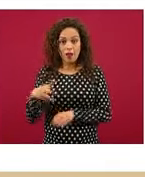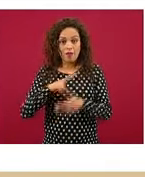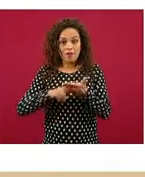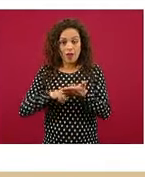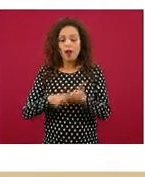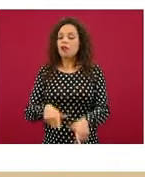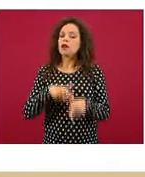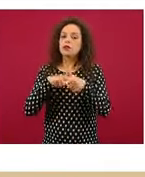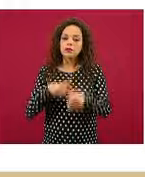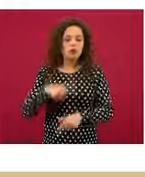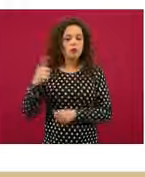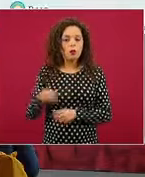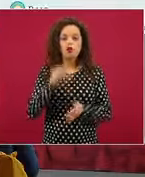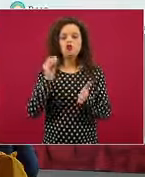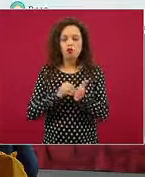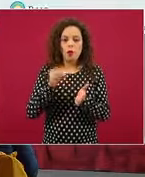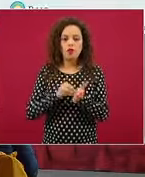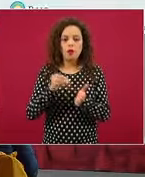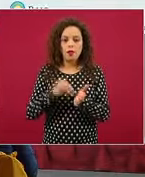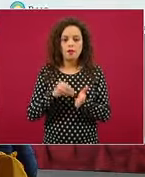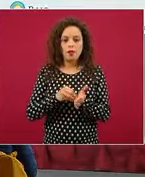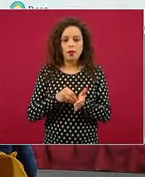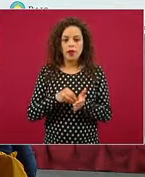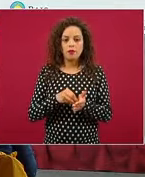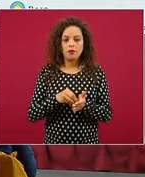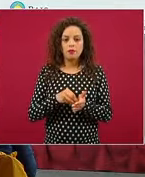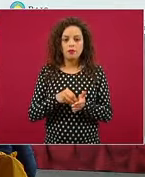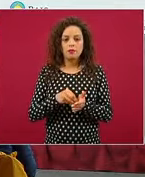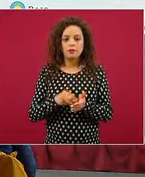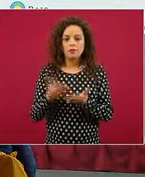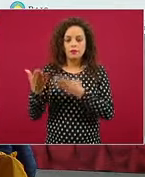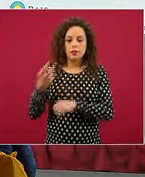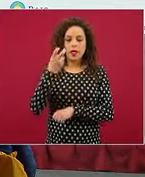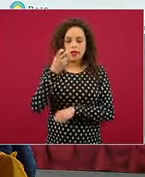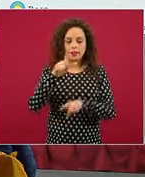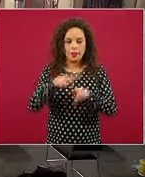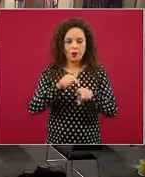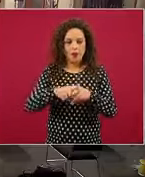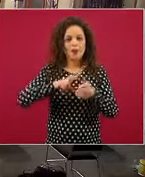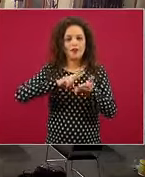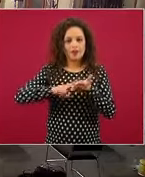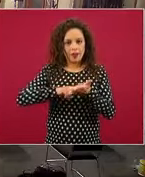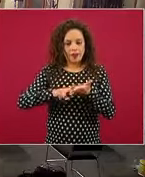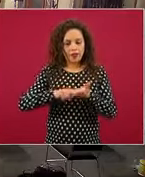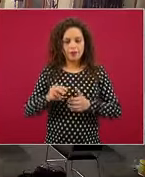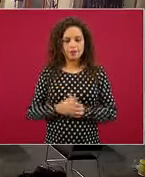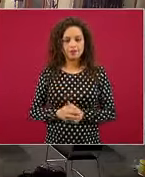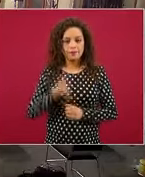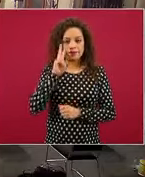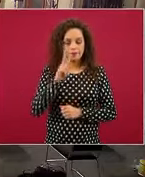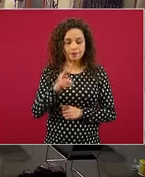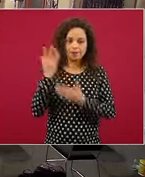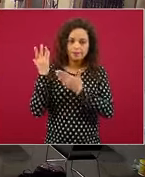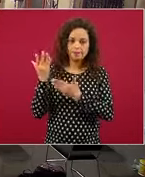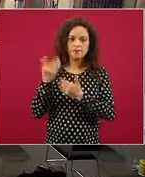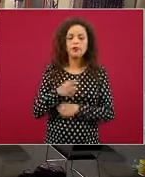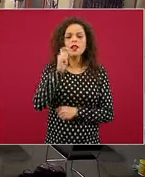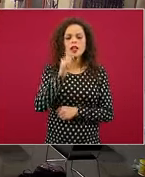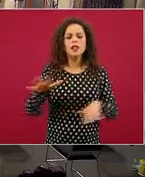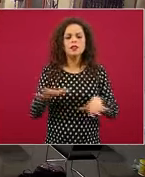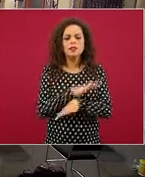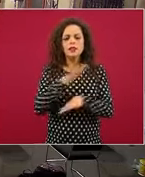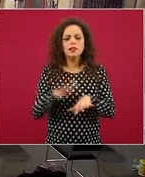y continúa para efectos del semáforo en ese color. ¿Cuáles han sido los cambios en relación al semáforo de